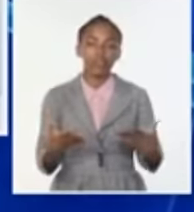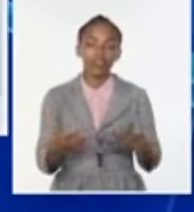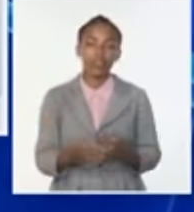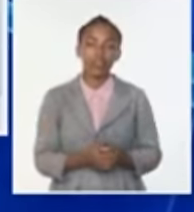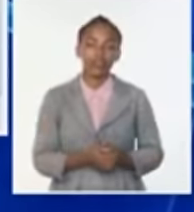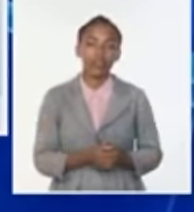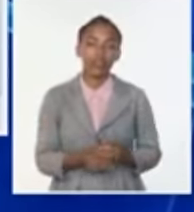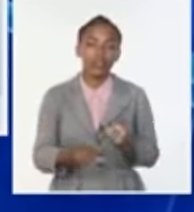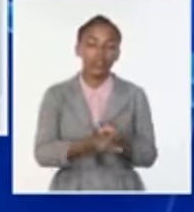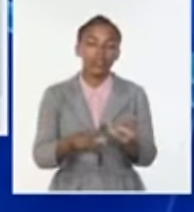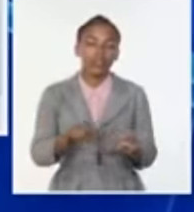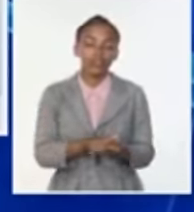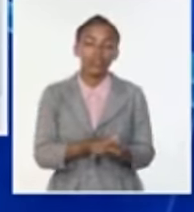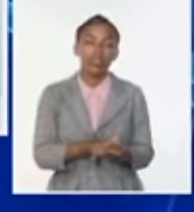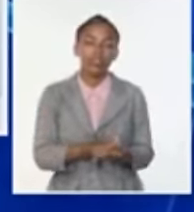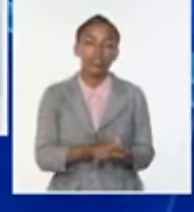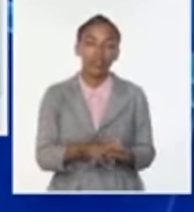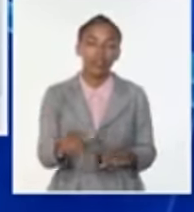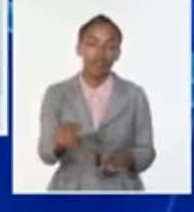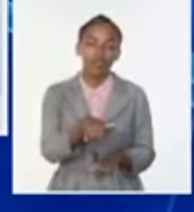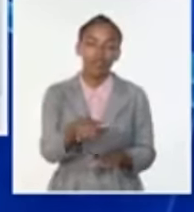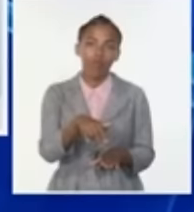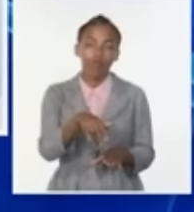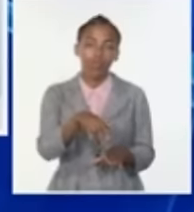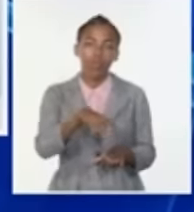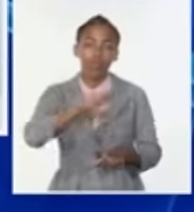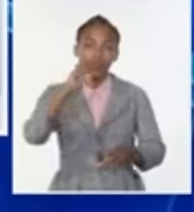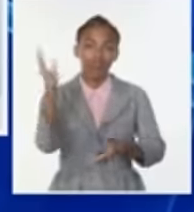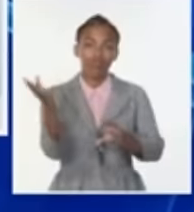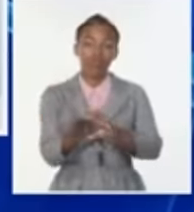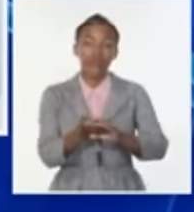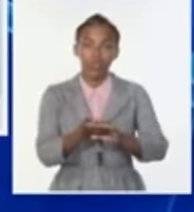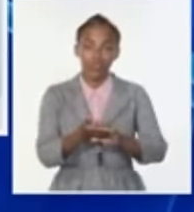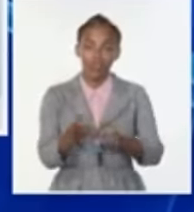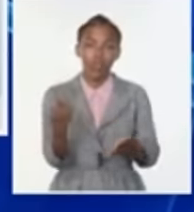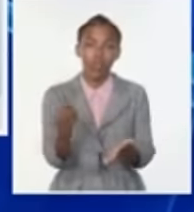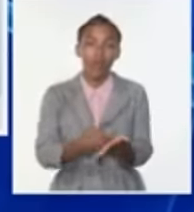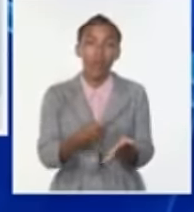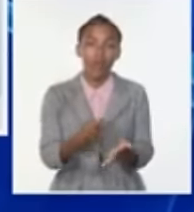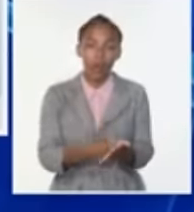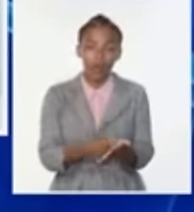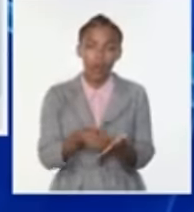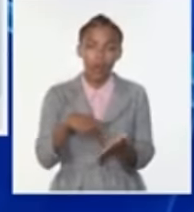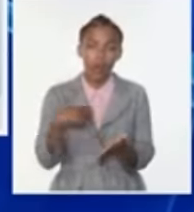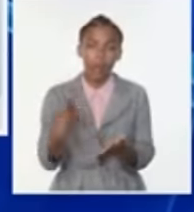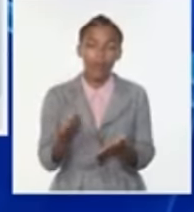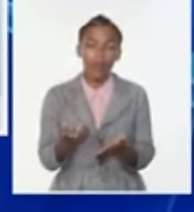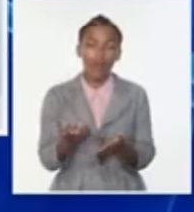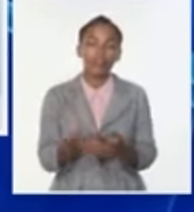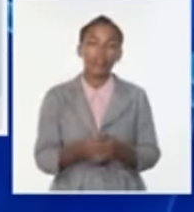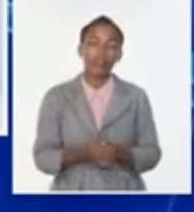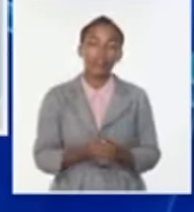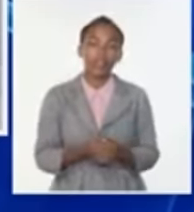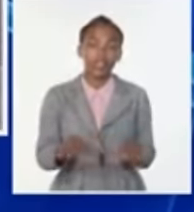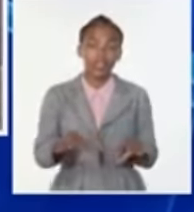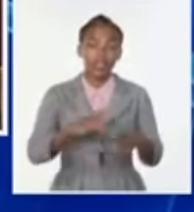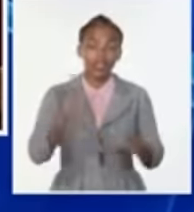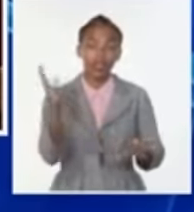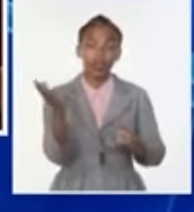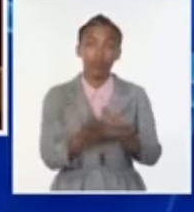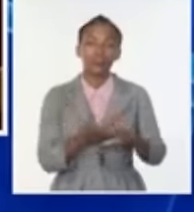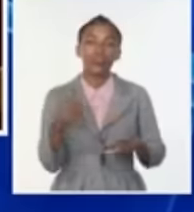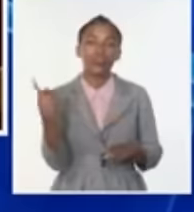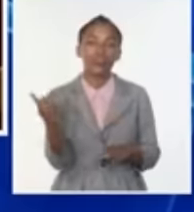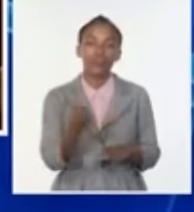expresé, así como el cobro de las multas para captar los ingresos potenciales. El tema de las multas lo hemos revisado, hay